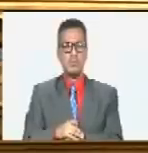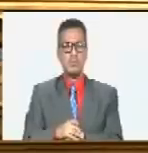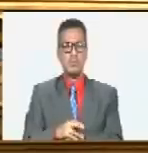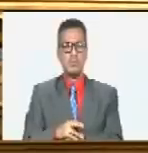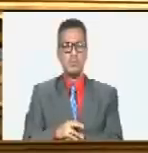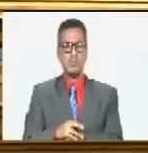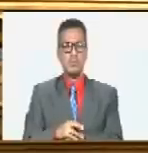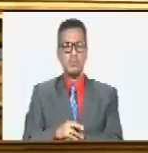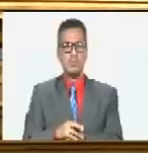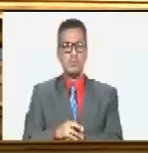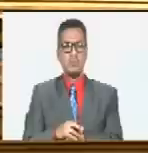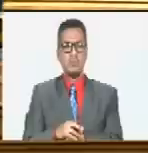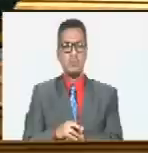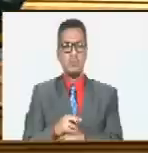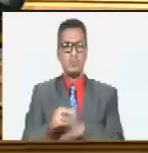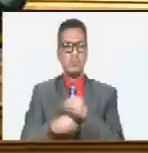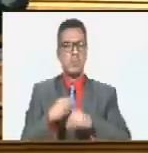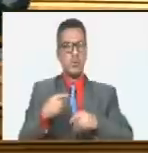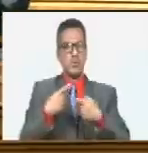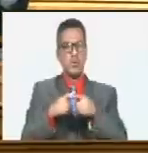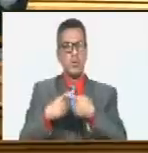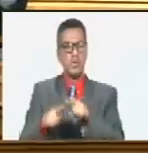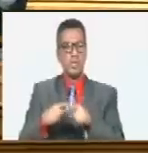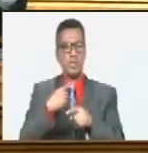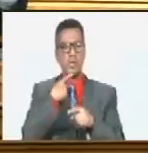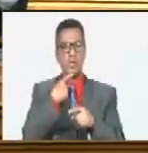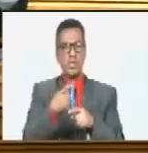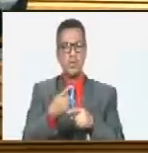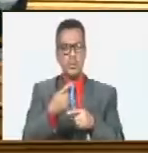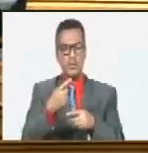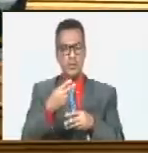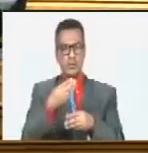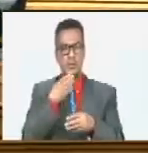que cualquier solicitud que estos bastardos hagan,